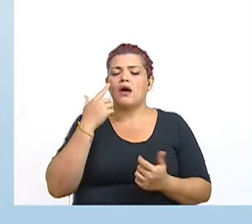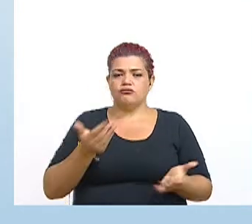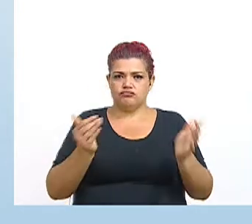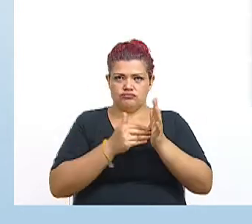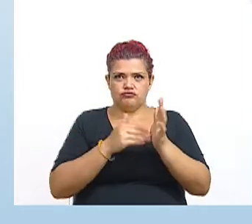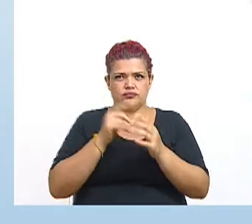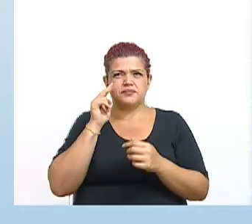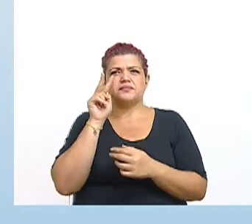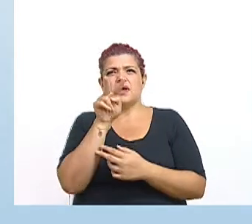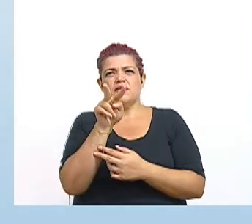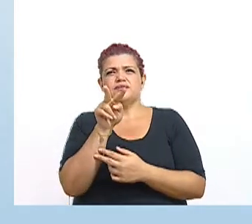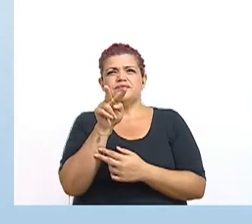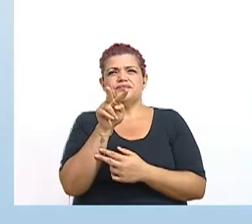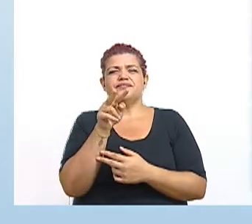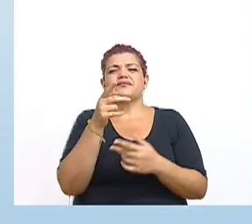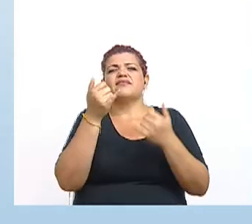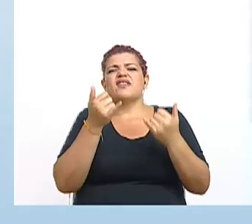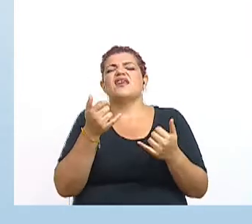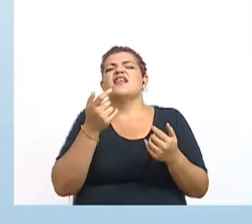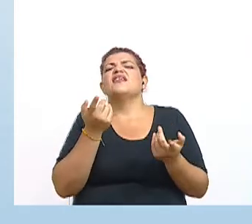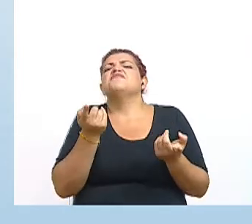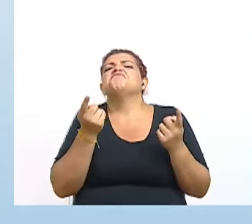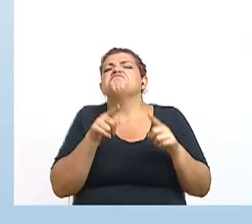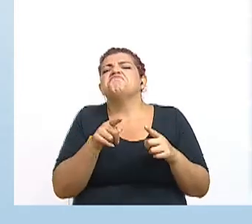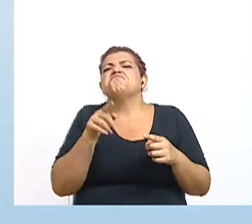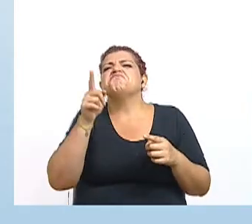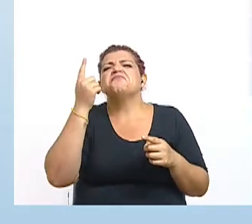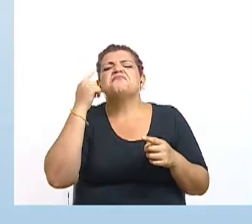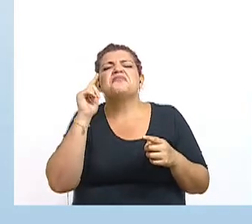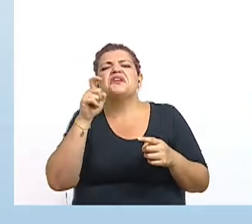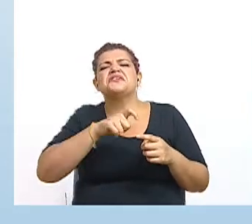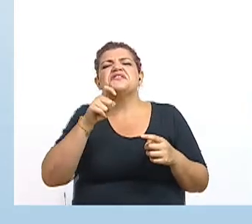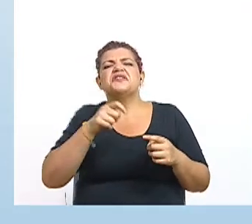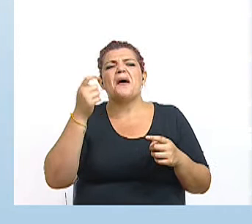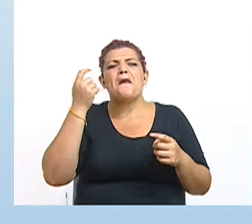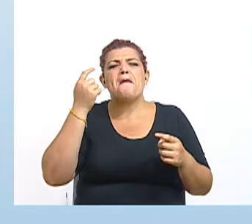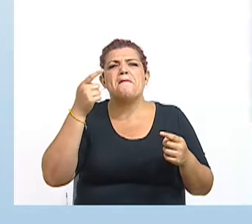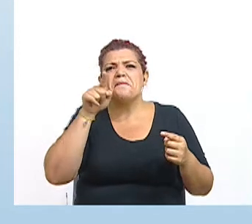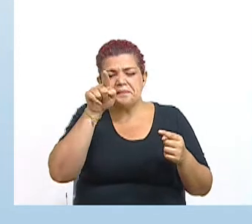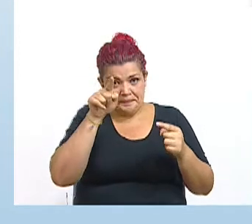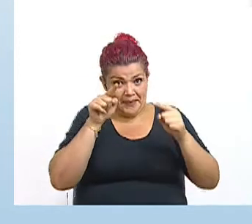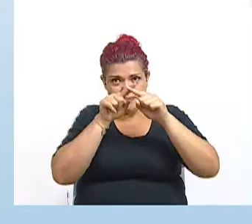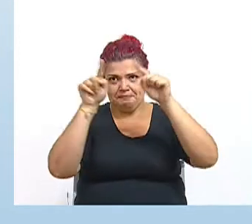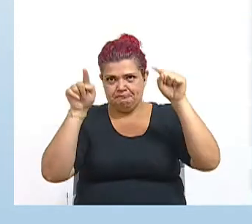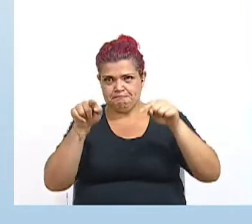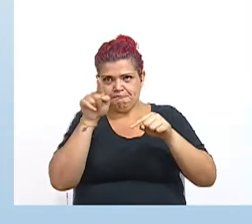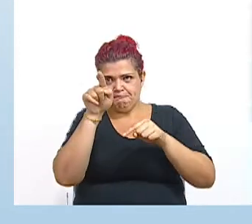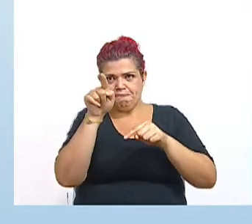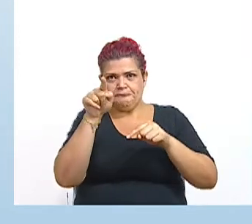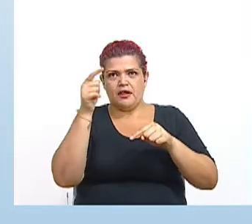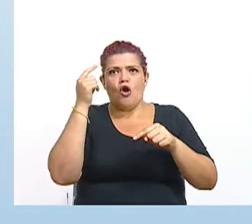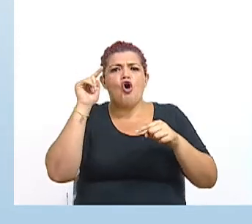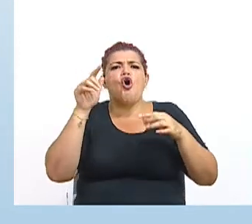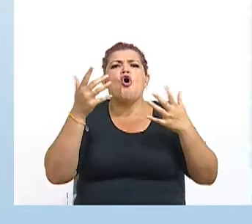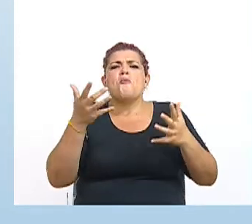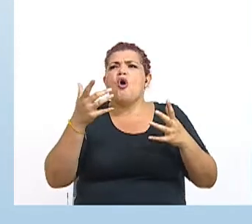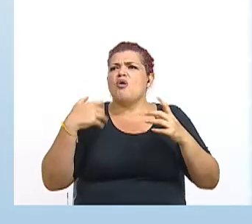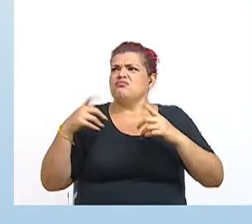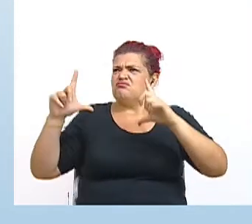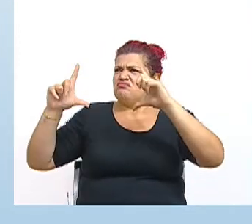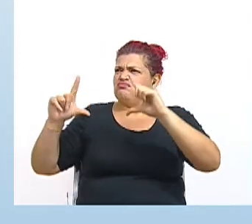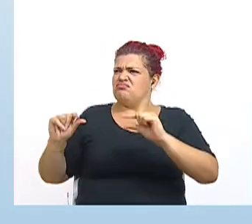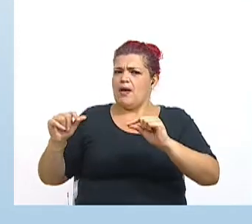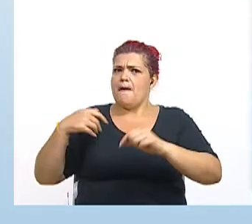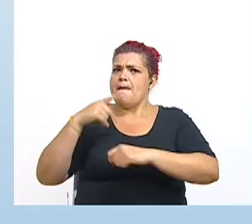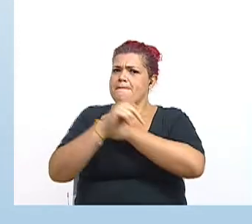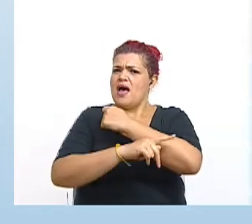apreciar los componentes o factores que se establecen para definir cómo está la huella ecológica de un país. En